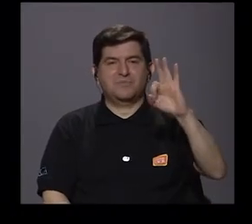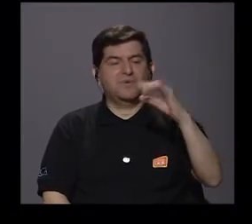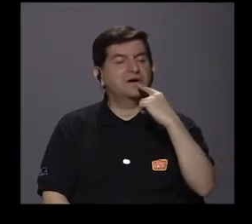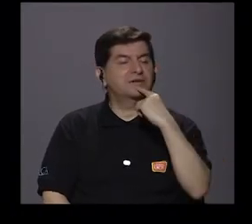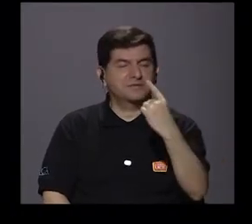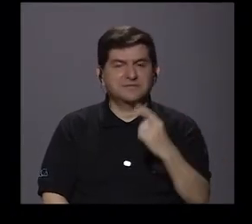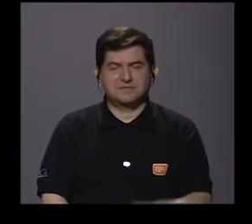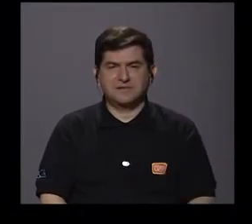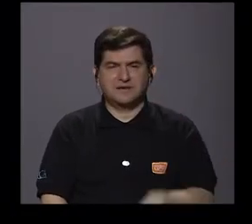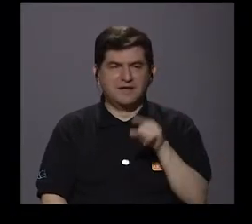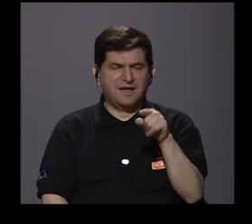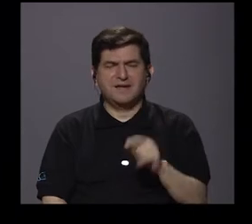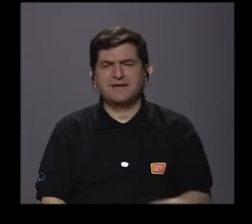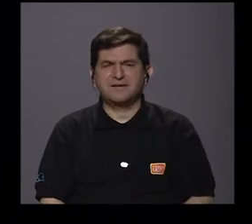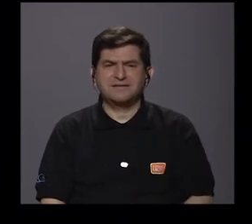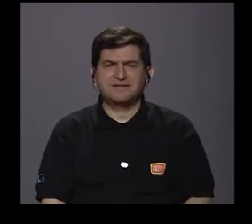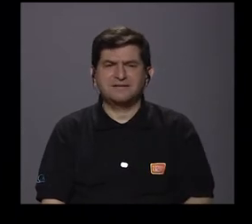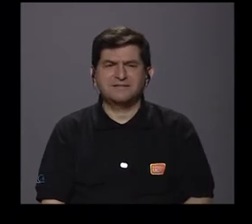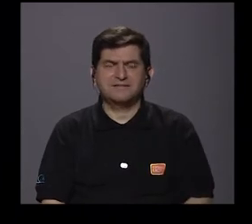qué tenía que hacer